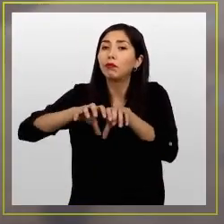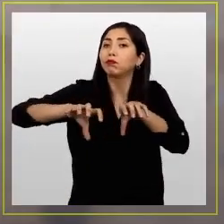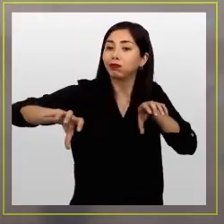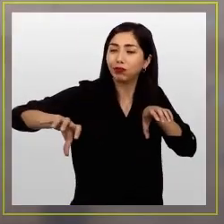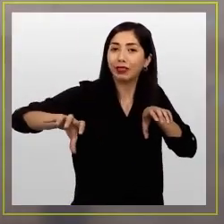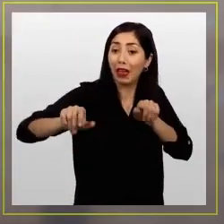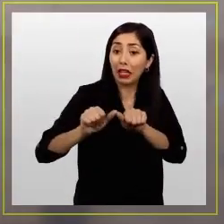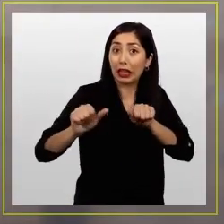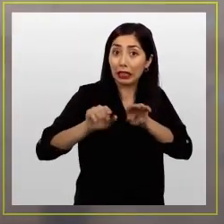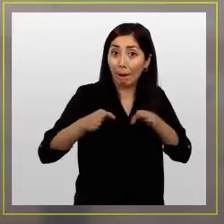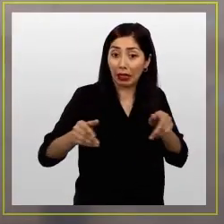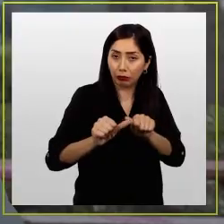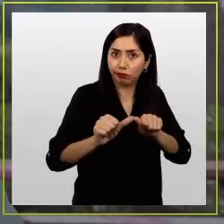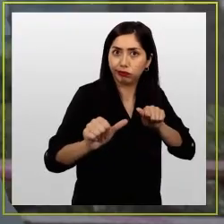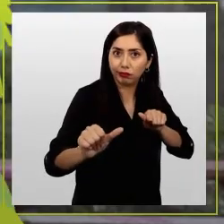la distancia en la mesa.